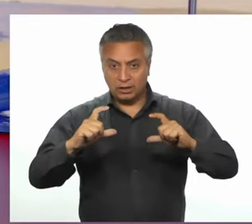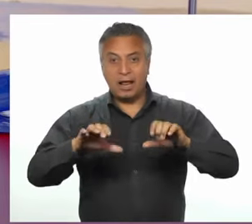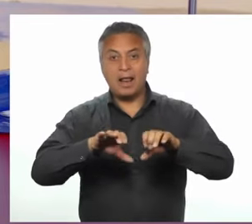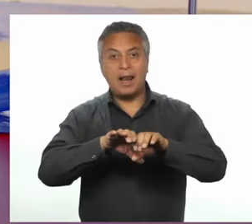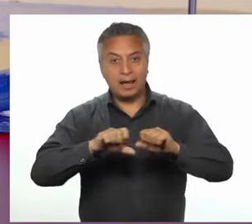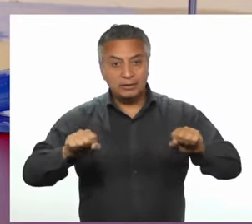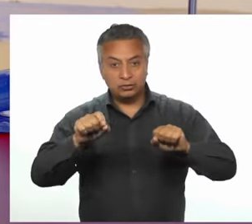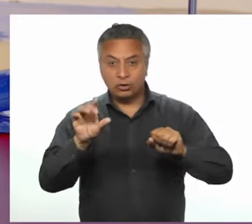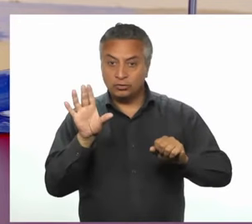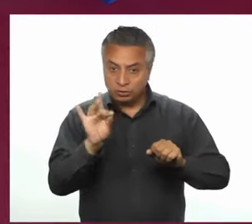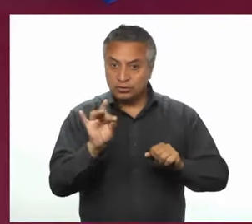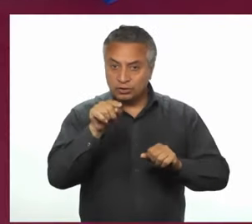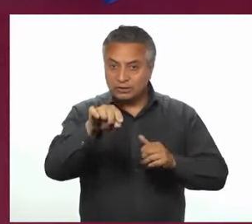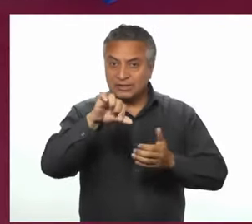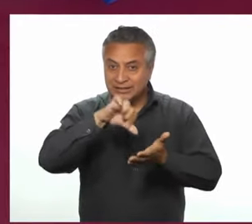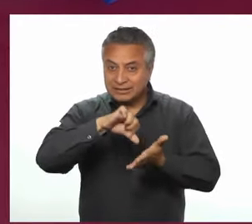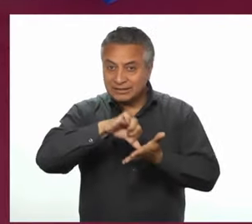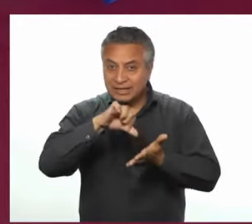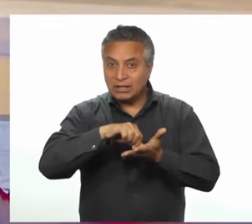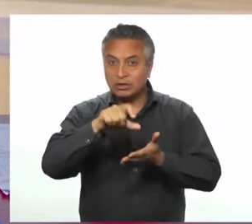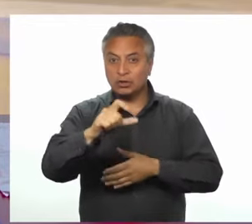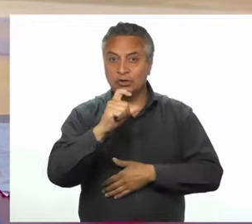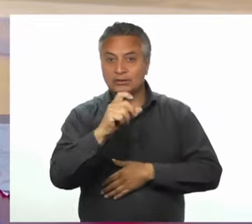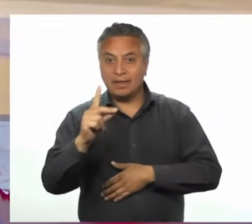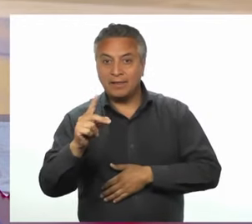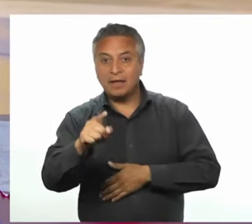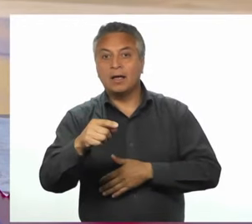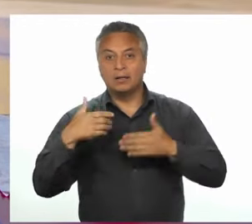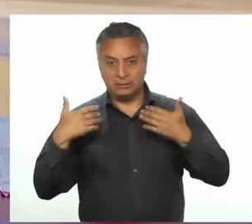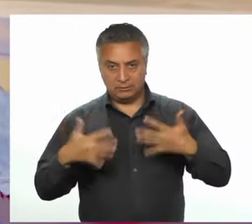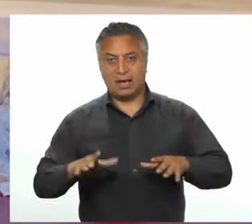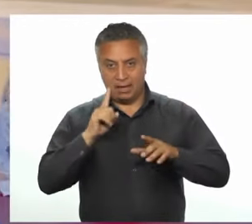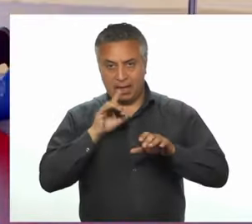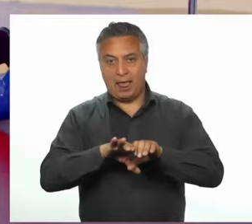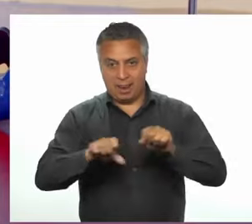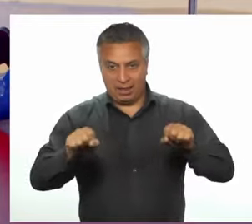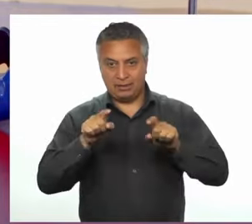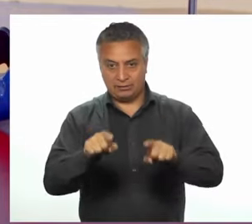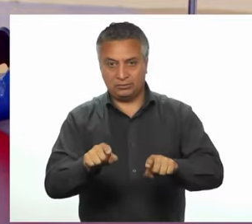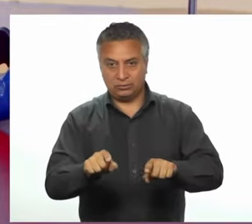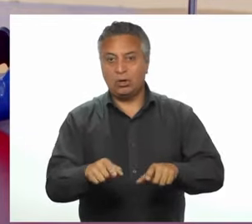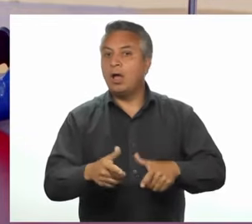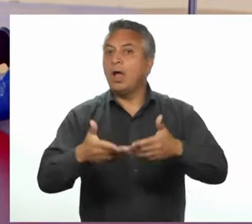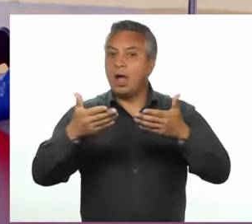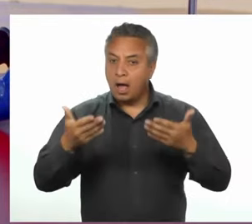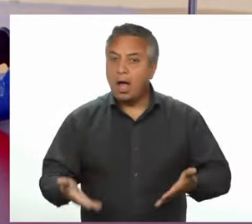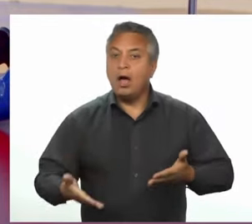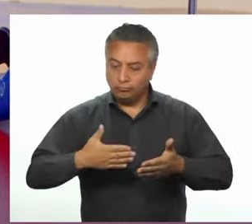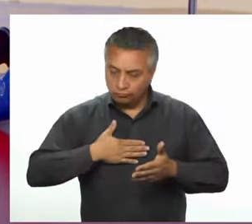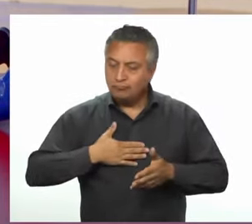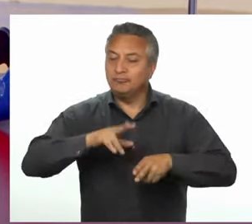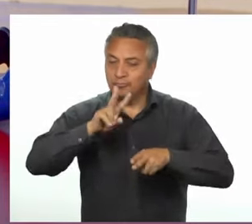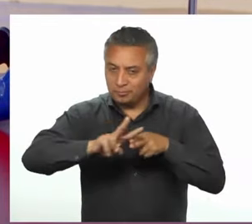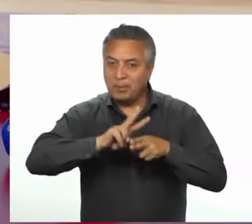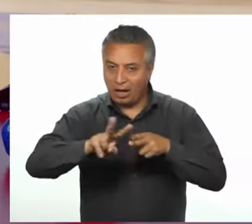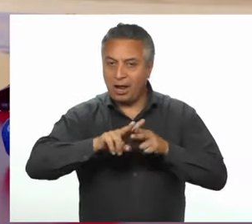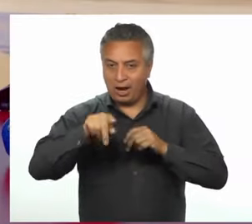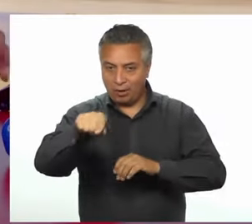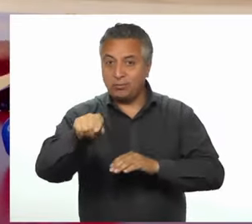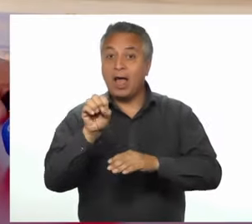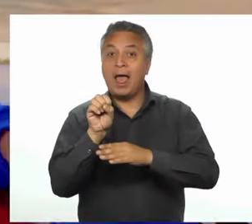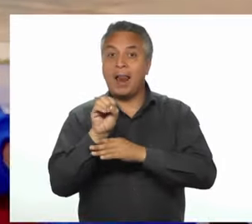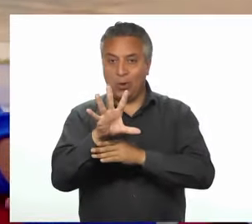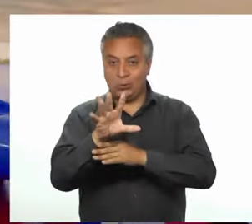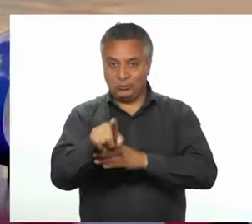y pegarlo al centro de nuestro CD, quedaría de esta manera. Ahora, prepararemos nuestra lámpara.